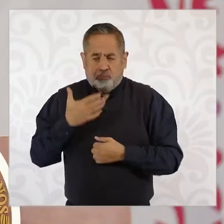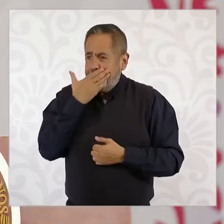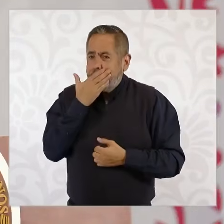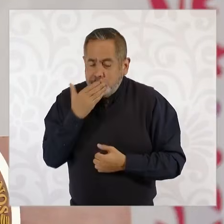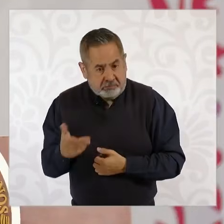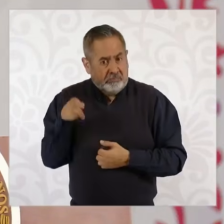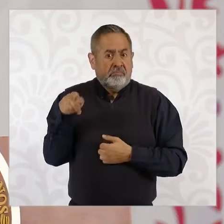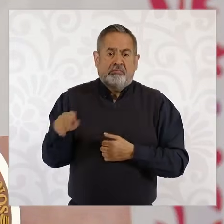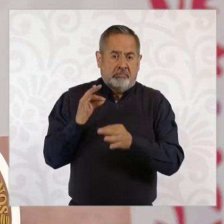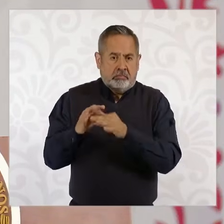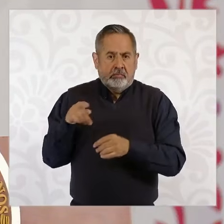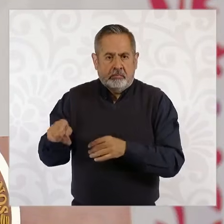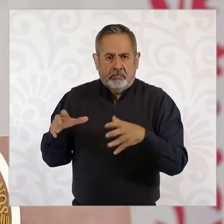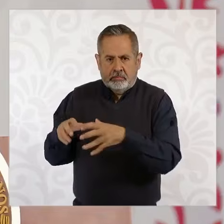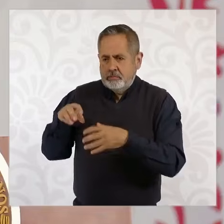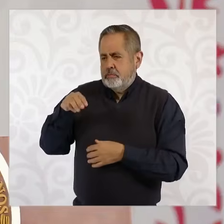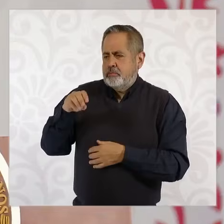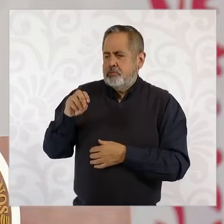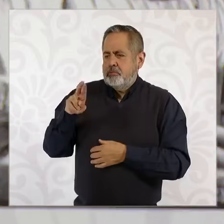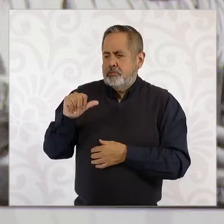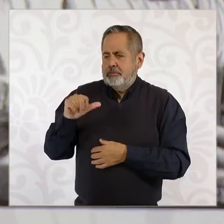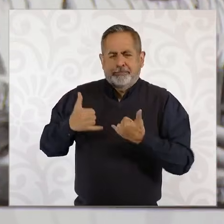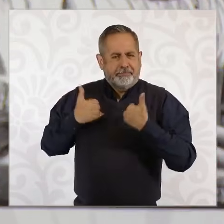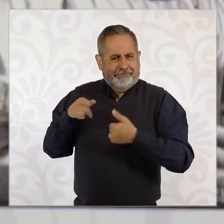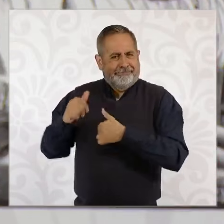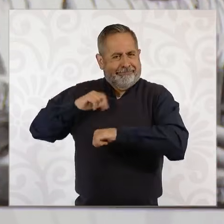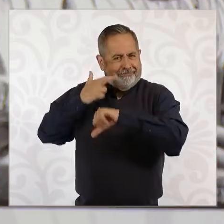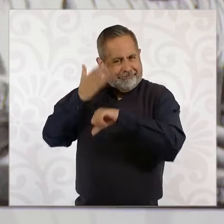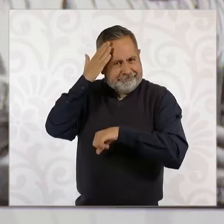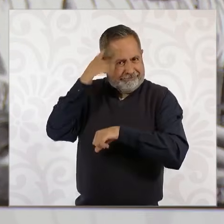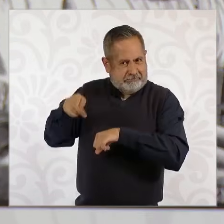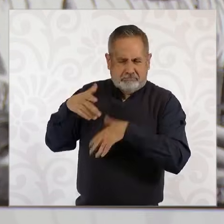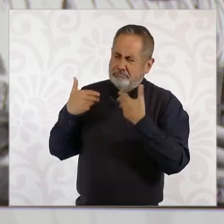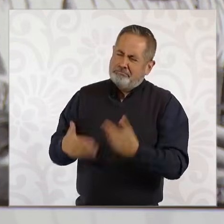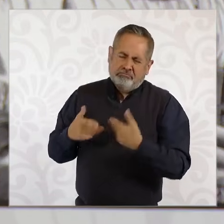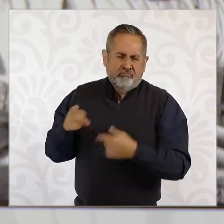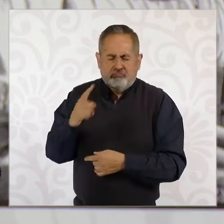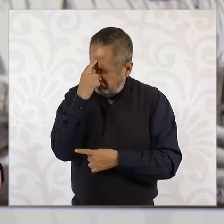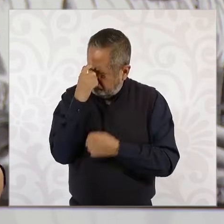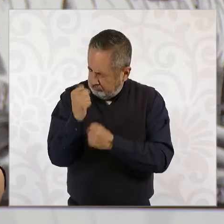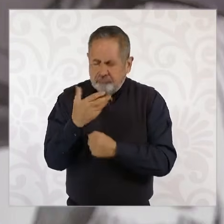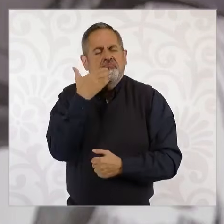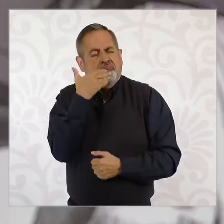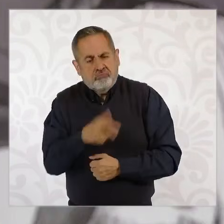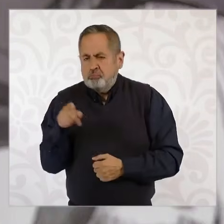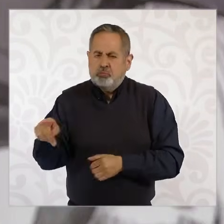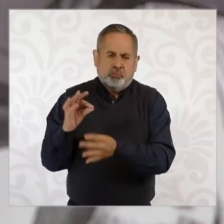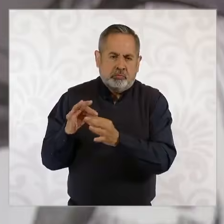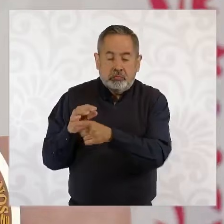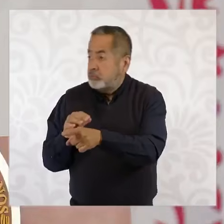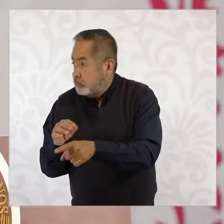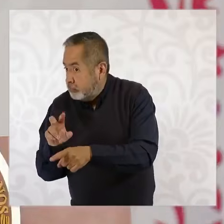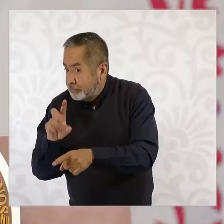momento Morena Jóvenes y con mucha convicción. Entonces,